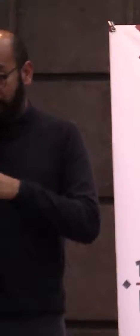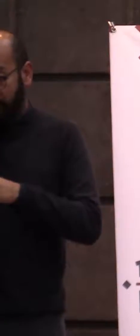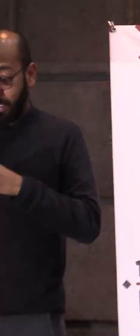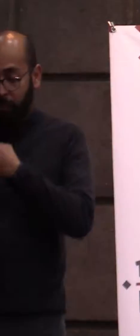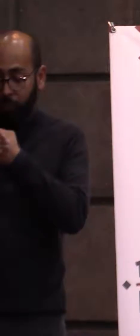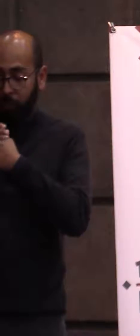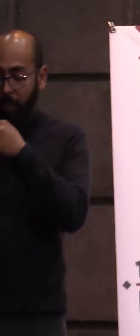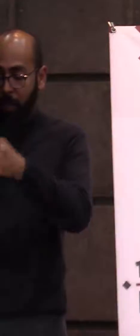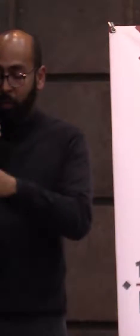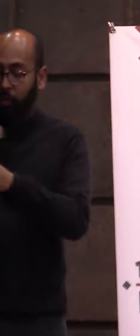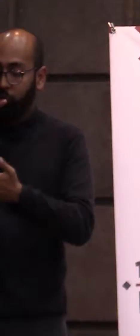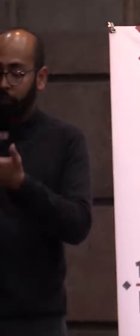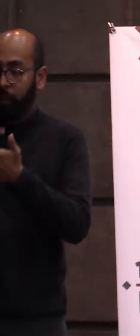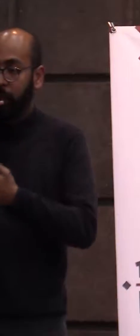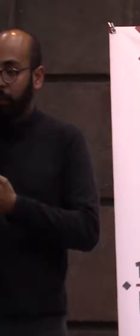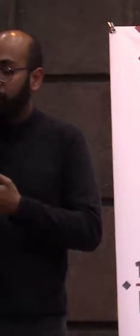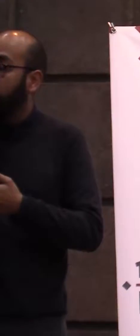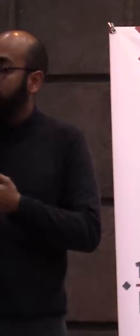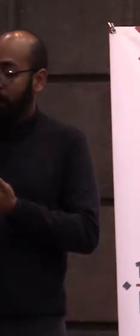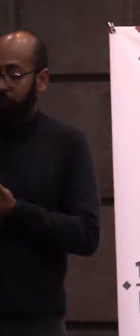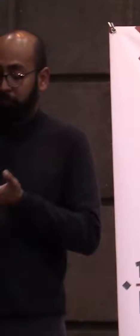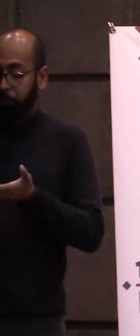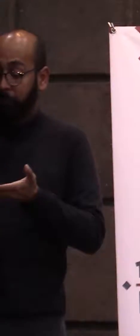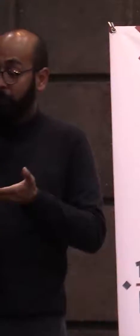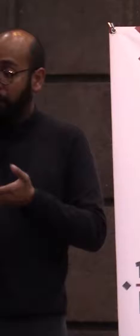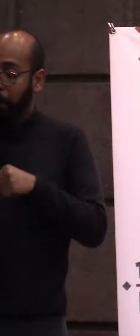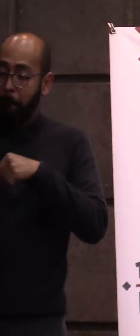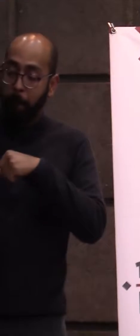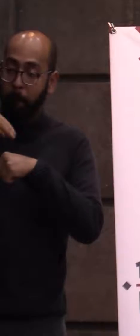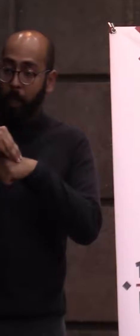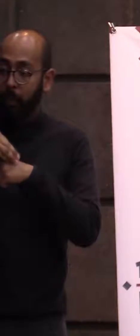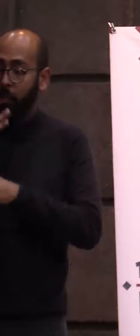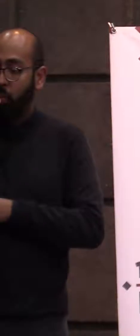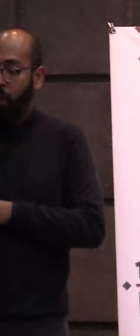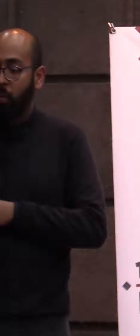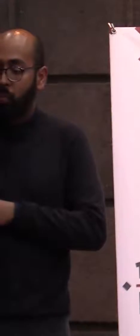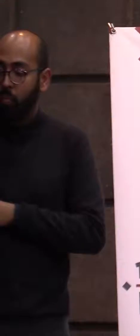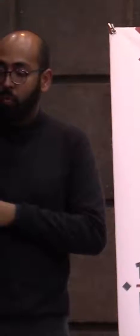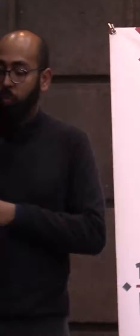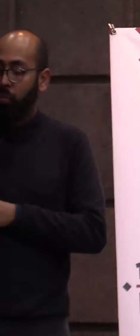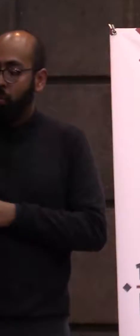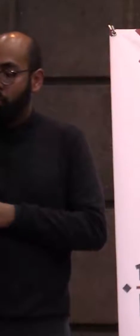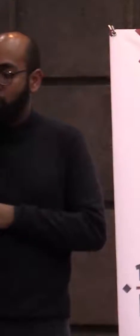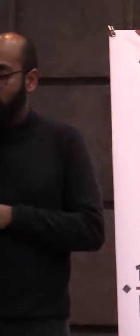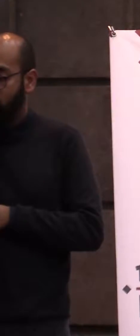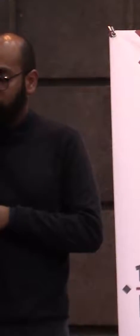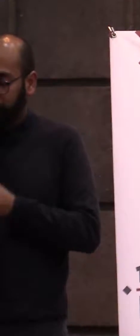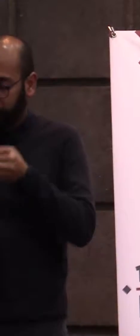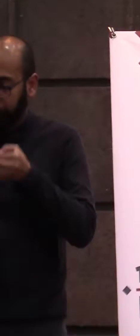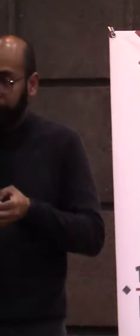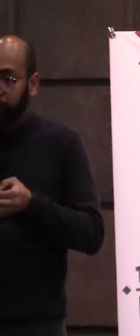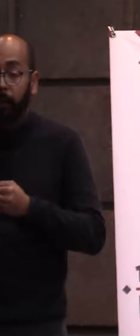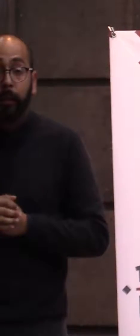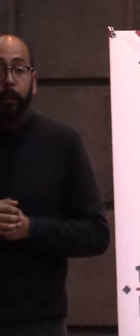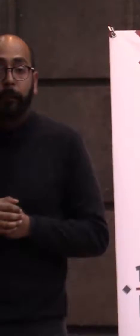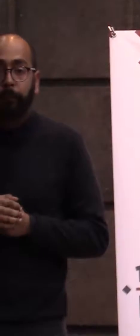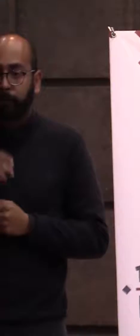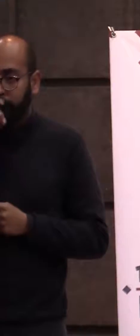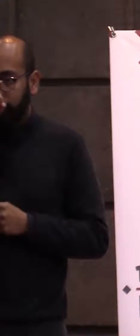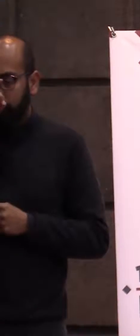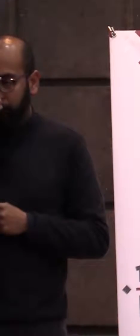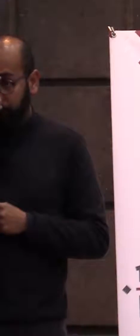2019, incrementamos el presupuesto en 4.1% en términos reales, es